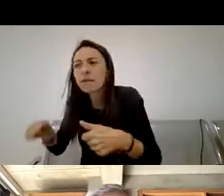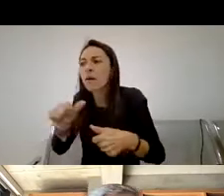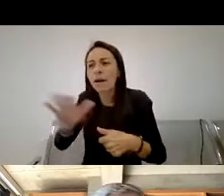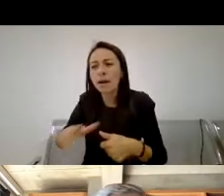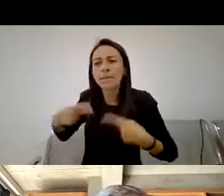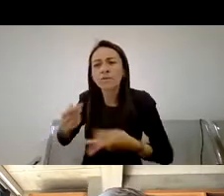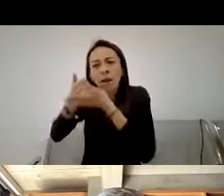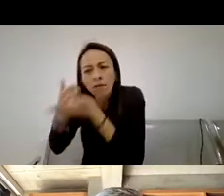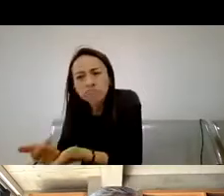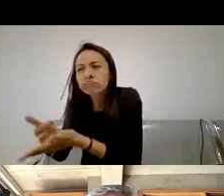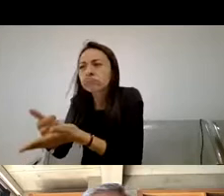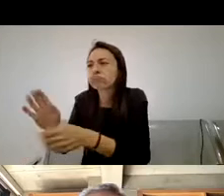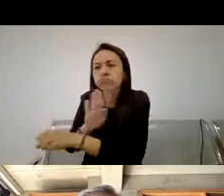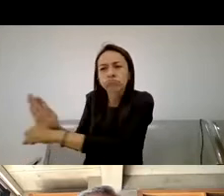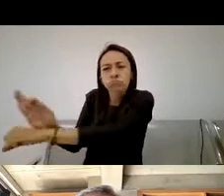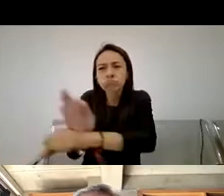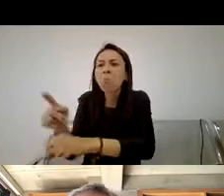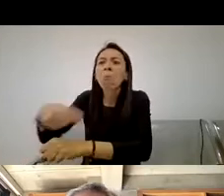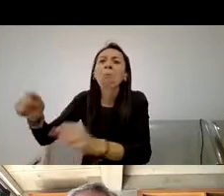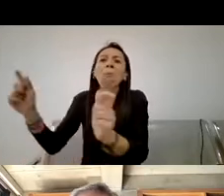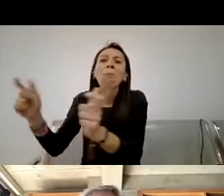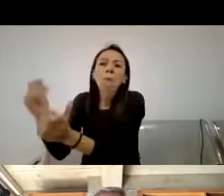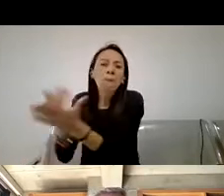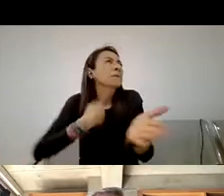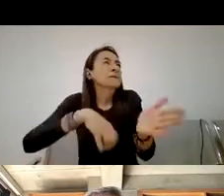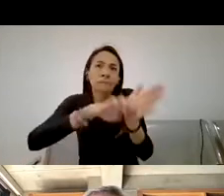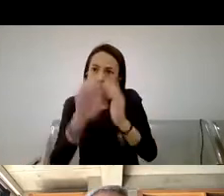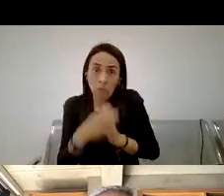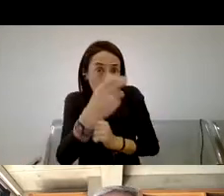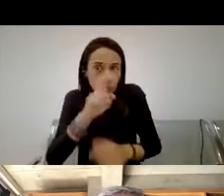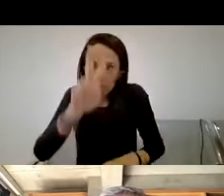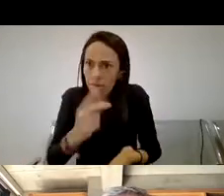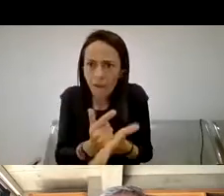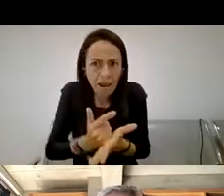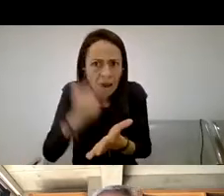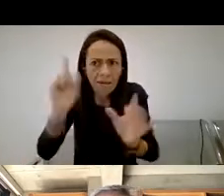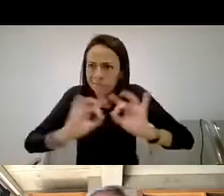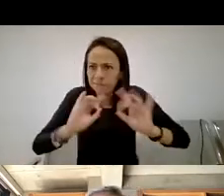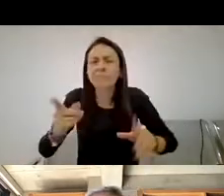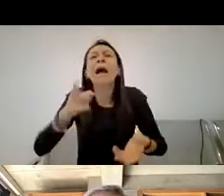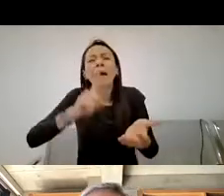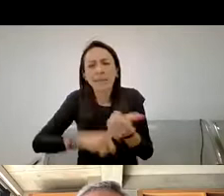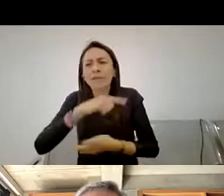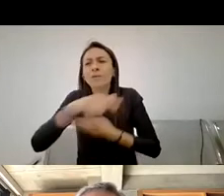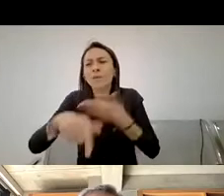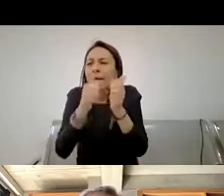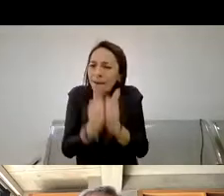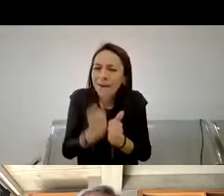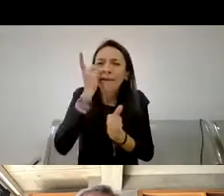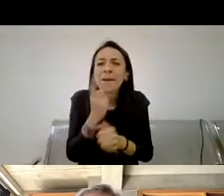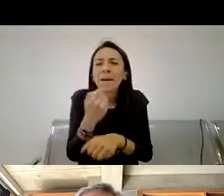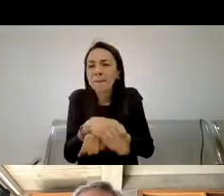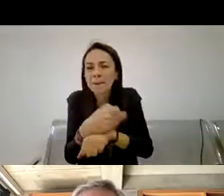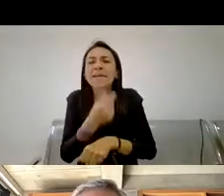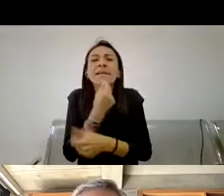organización atendía, no sé, en un albergue tenía 60 niños y niñas, posiblemente el albergue siga vivo, siga operando, va